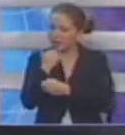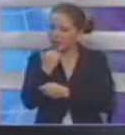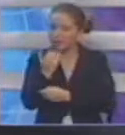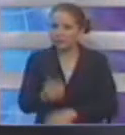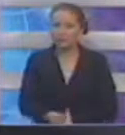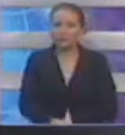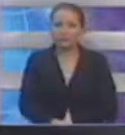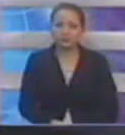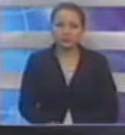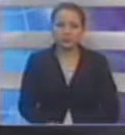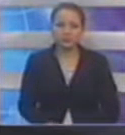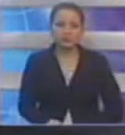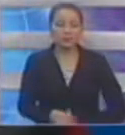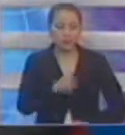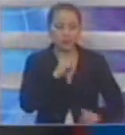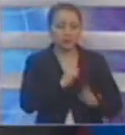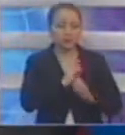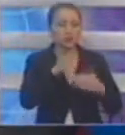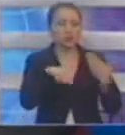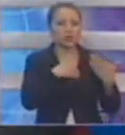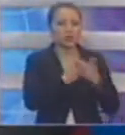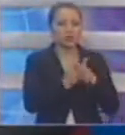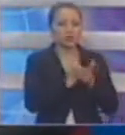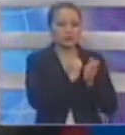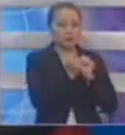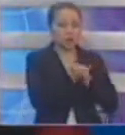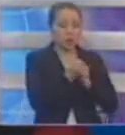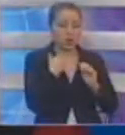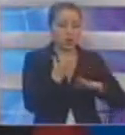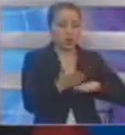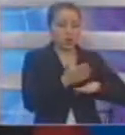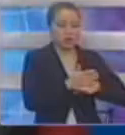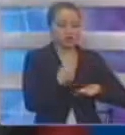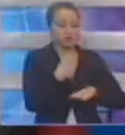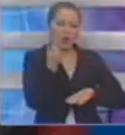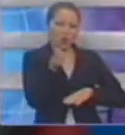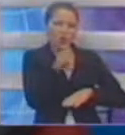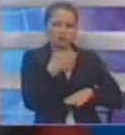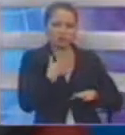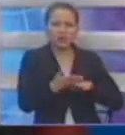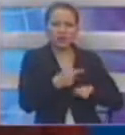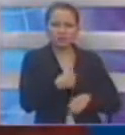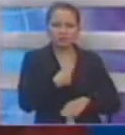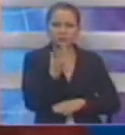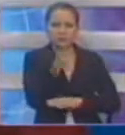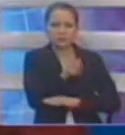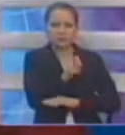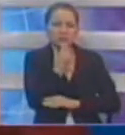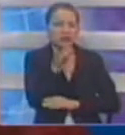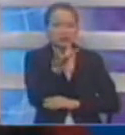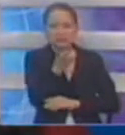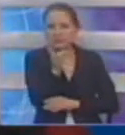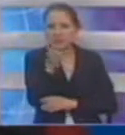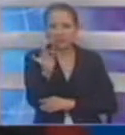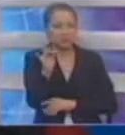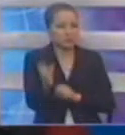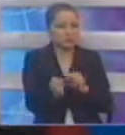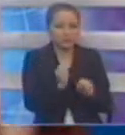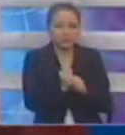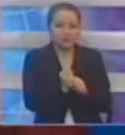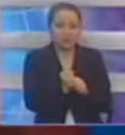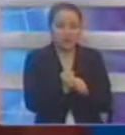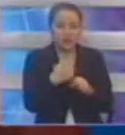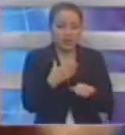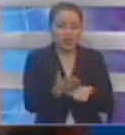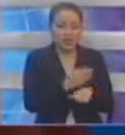Bueno, todo ha cambiado. En realidad, efectivamente, cuando fui joven, cuando 17, 18 años, en